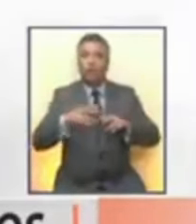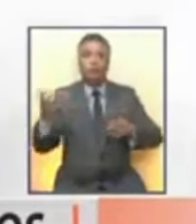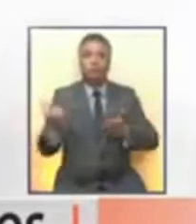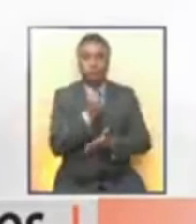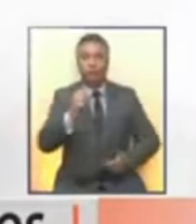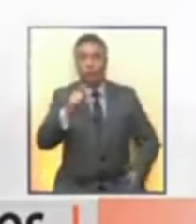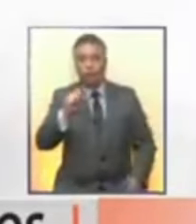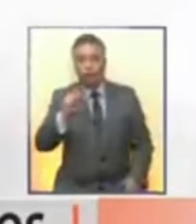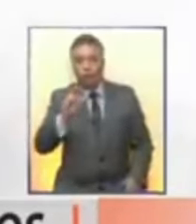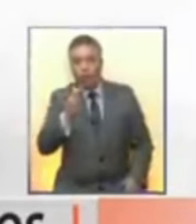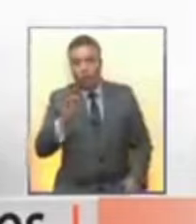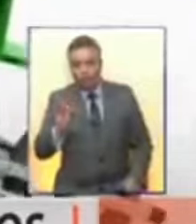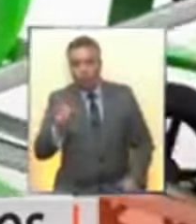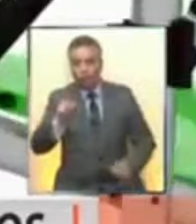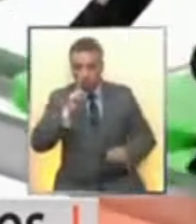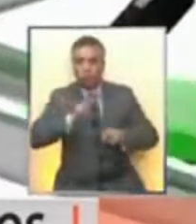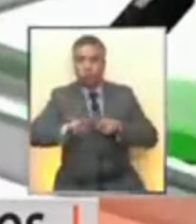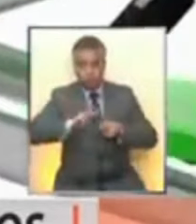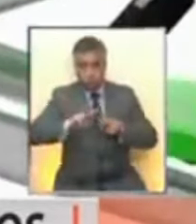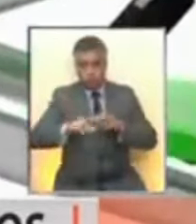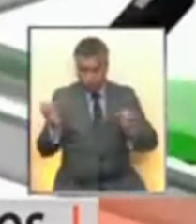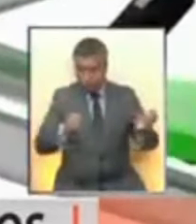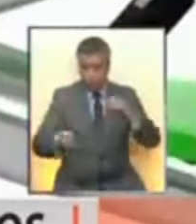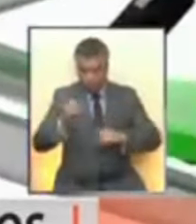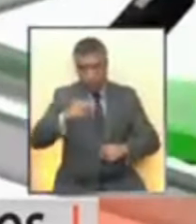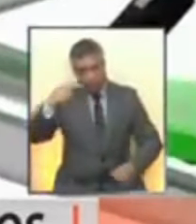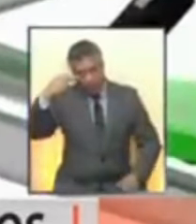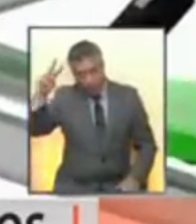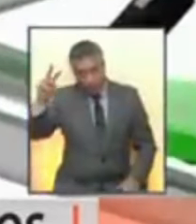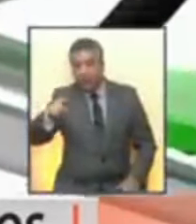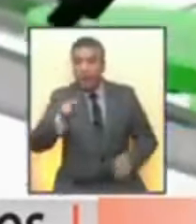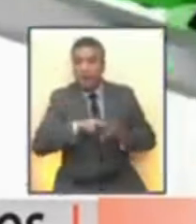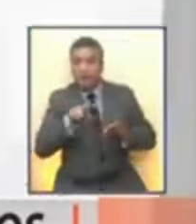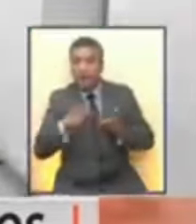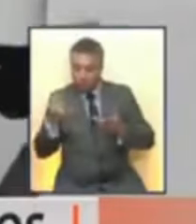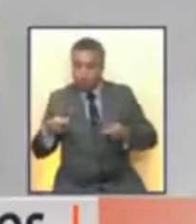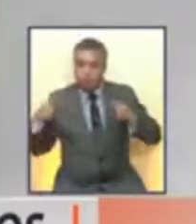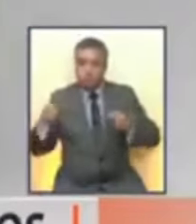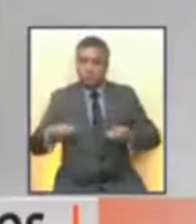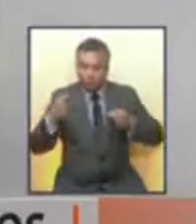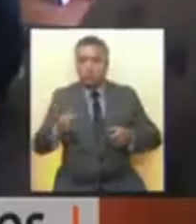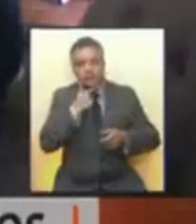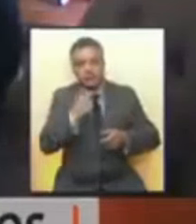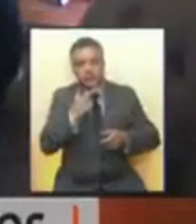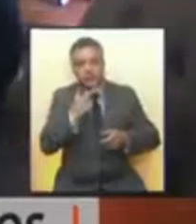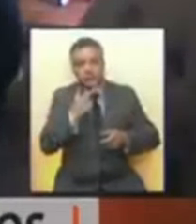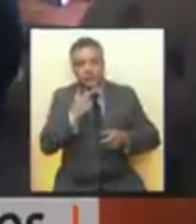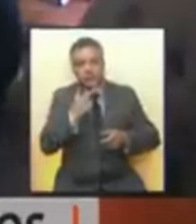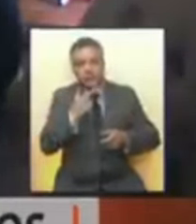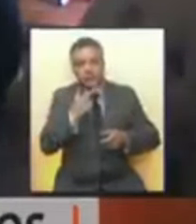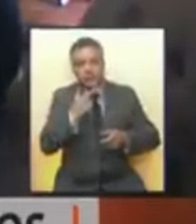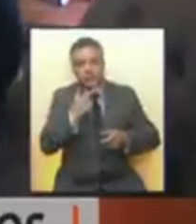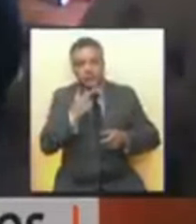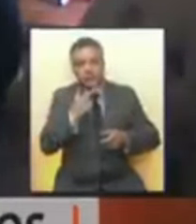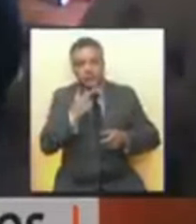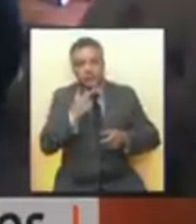ahora está fabricando su producto en el extranjero y está a la espera de inversionistas que se interesen en apoyar su idea. Pasa que